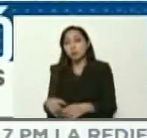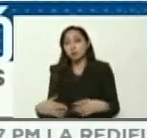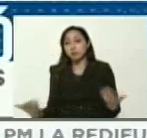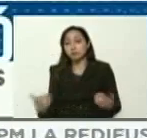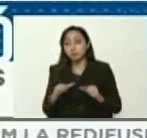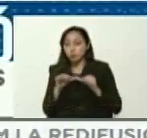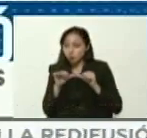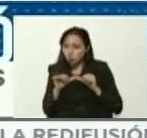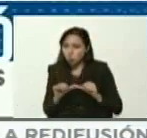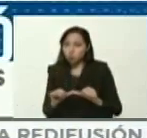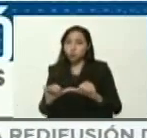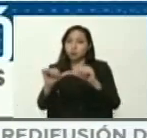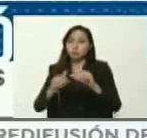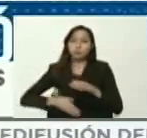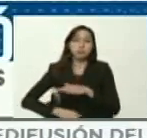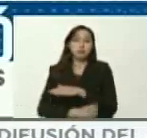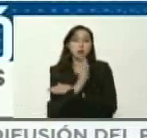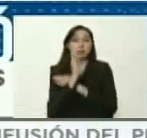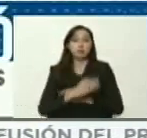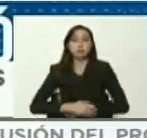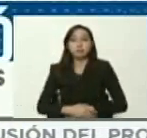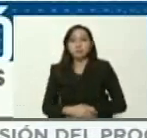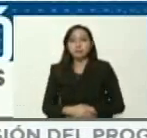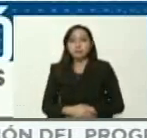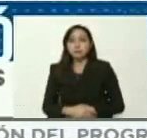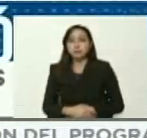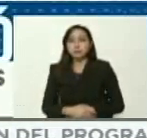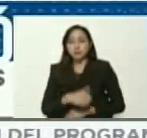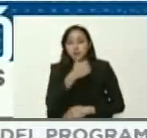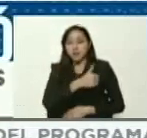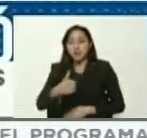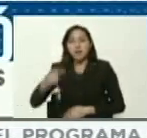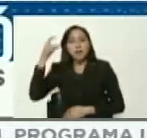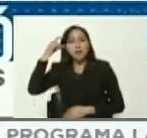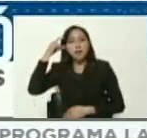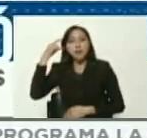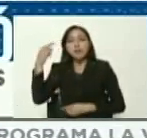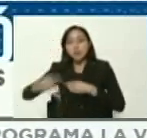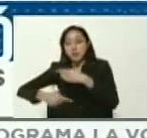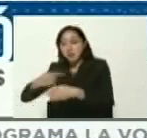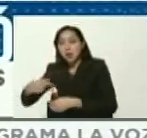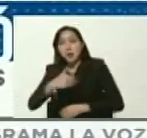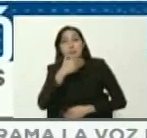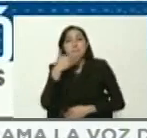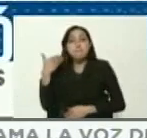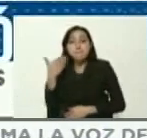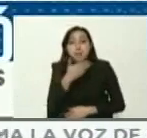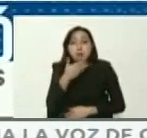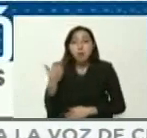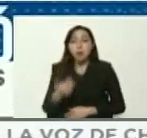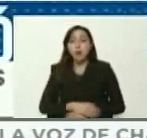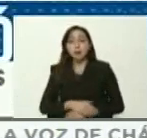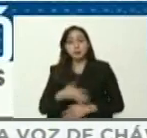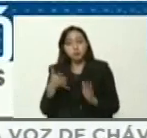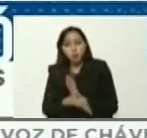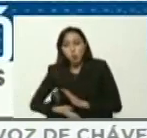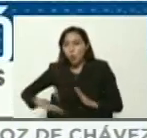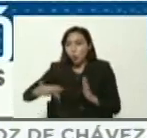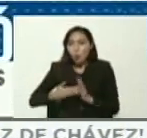vamos, compadre. Ahí vamos. Y cada día tenemos que mejorar. Y ante cada dificultad que